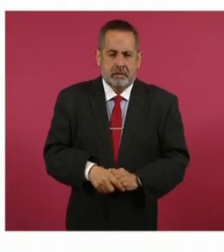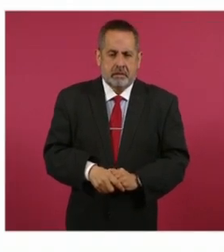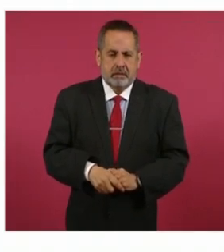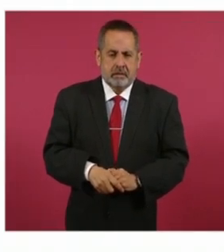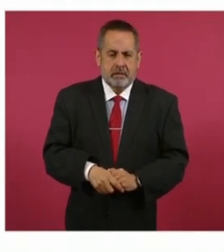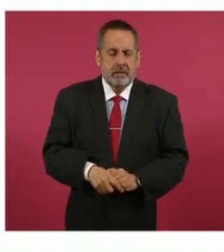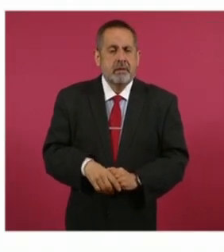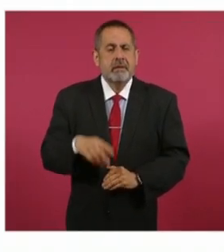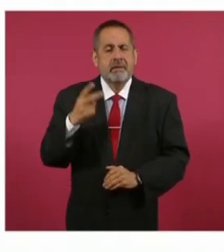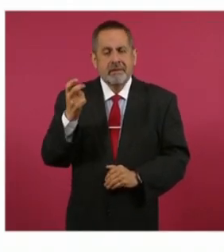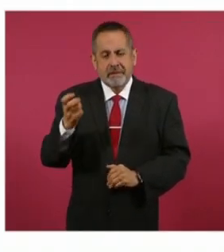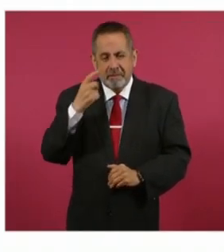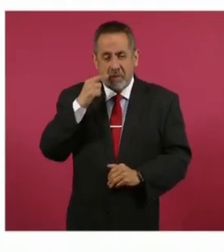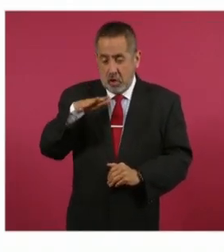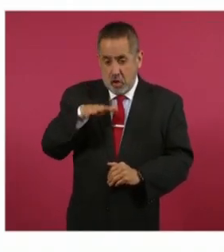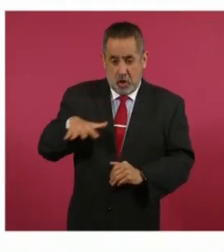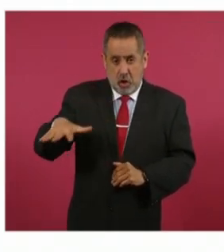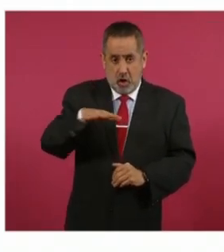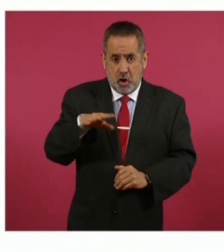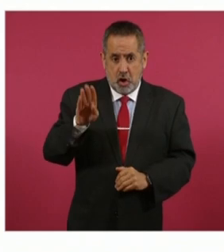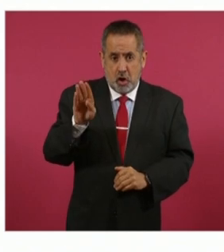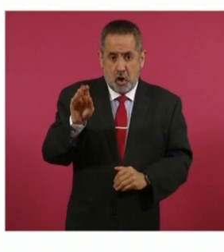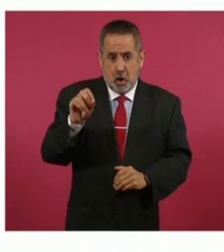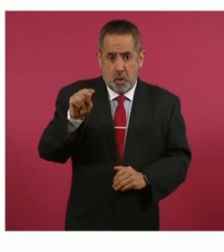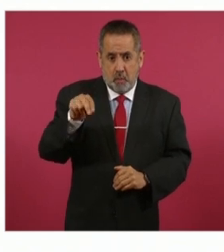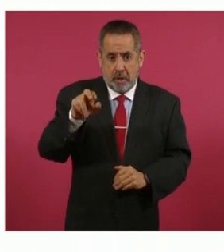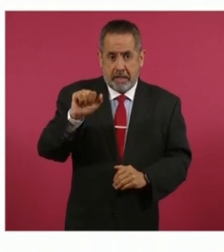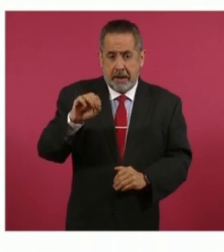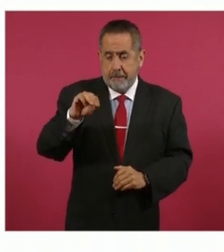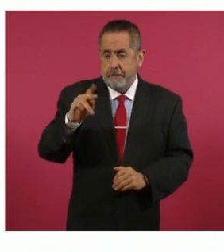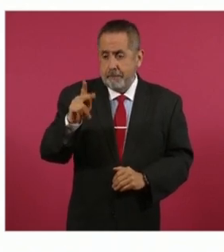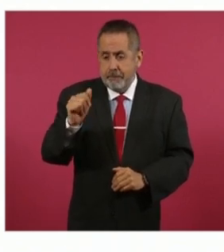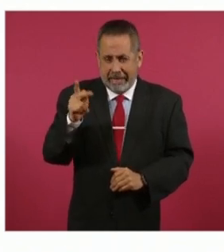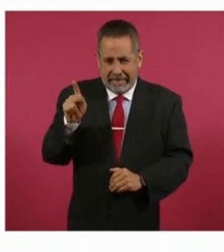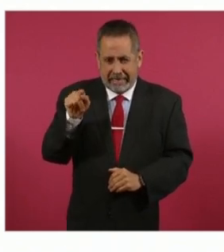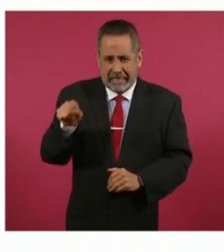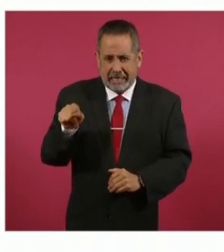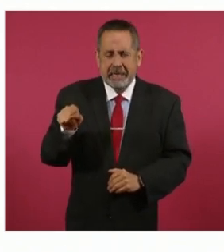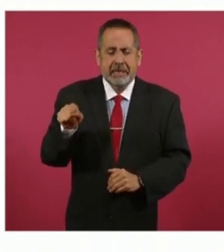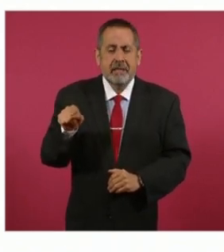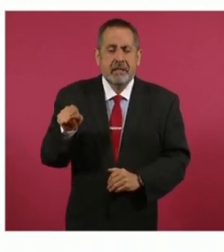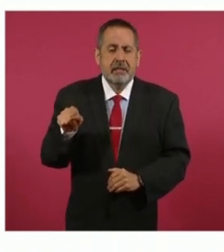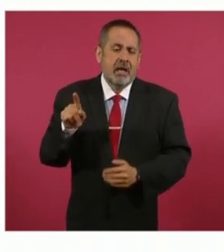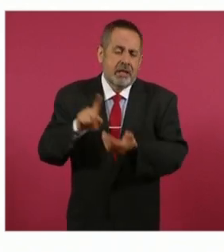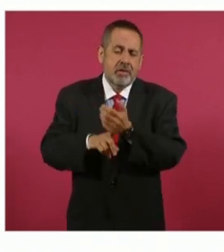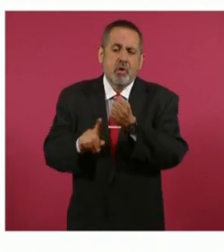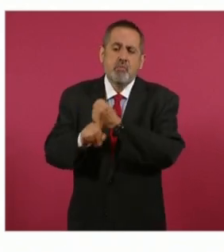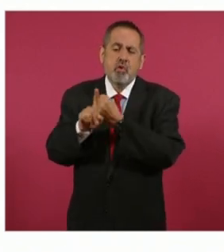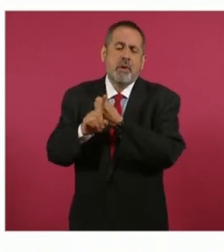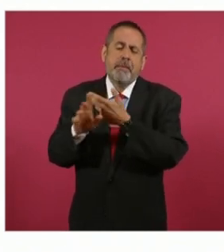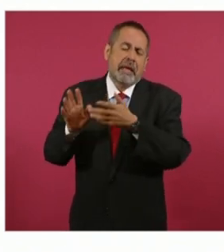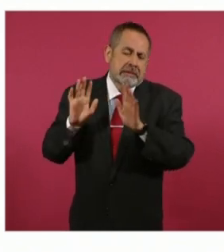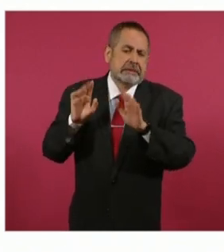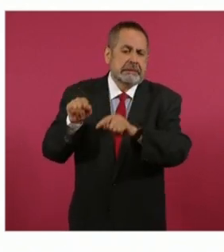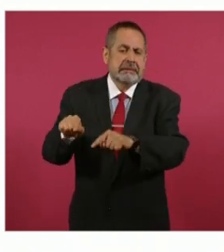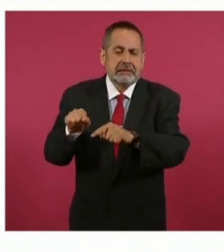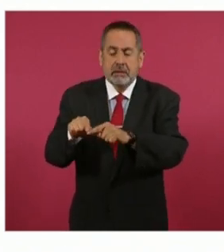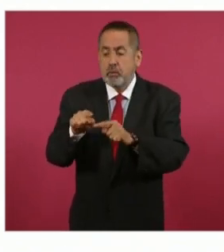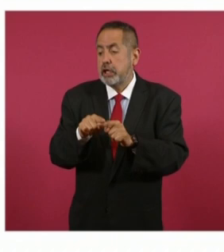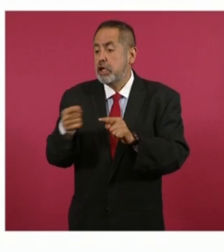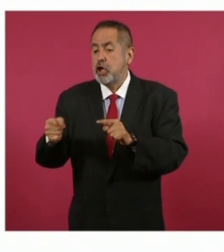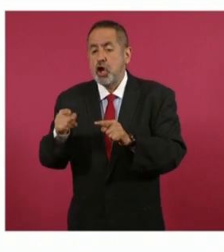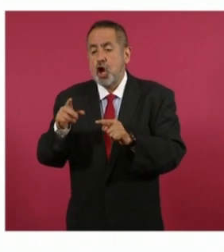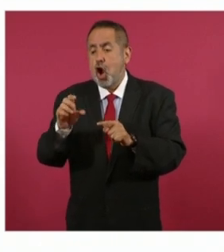entonces pero esa zona de Bonampak esa zona de Bonampak ha tenido problemas porque precisamente en